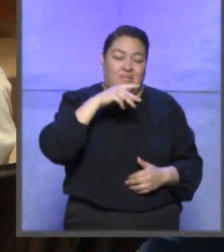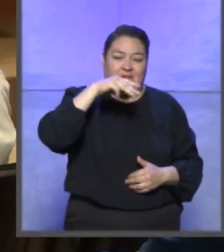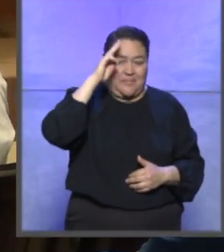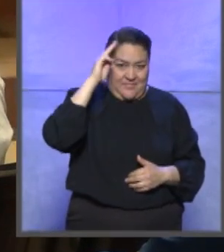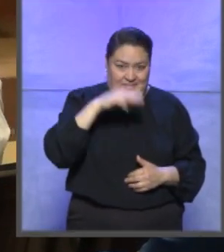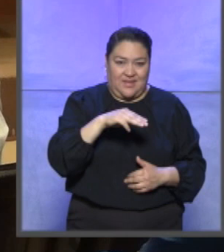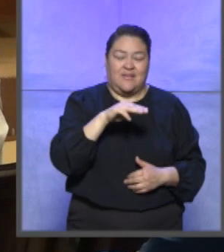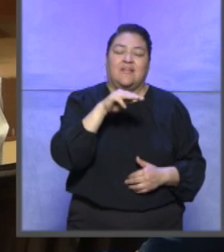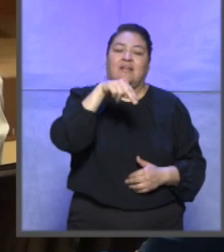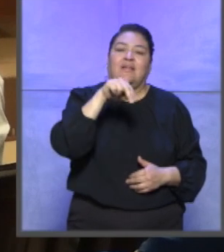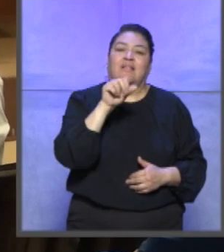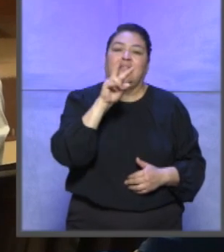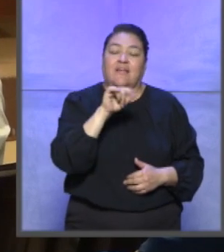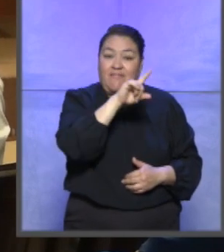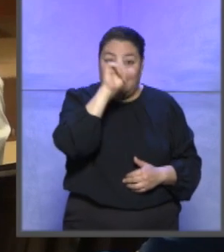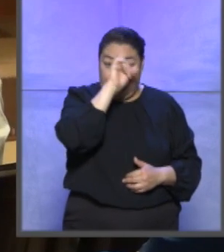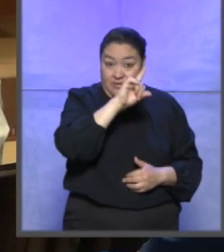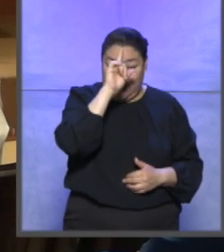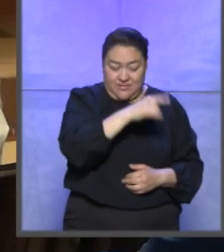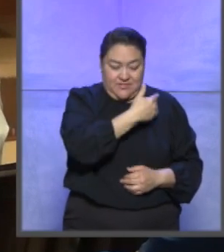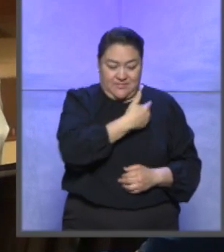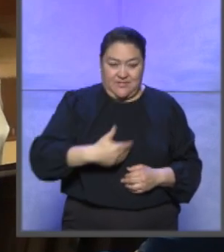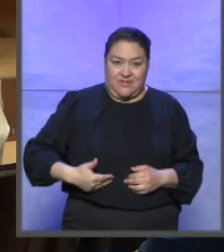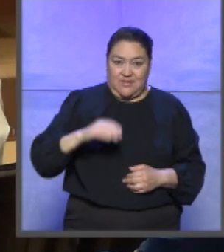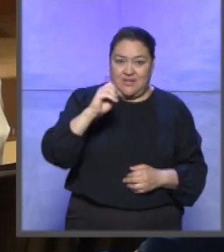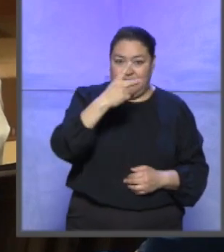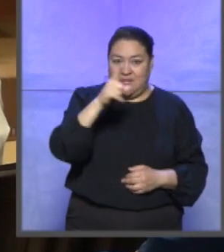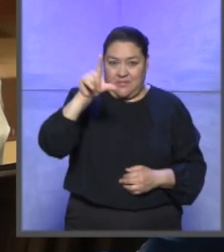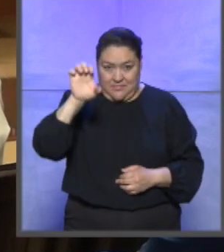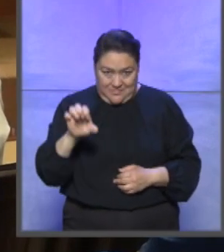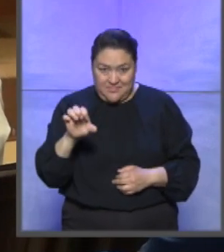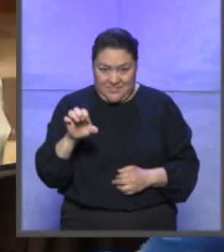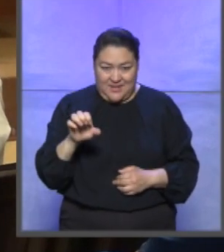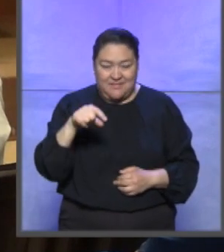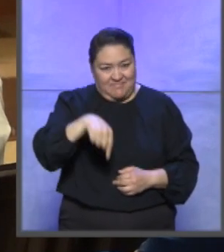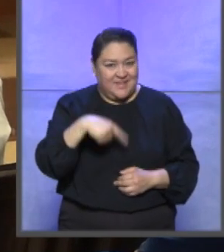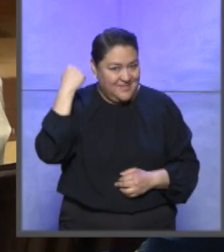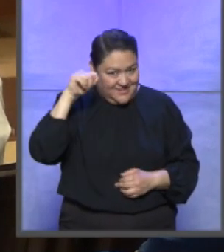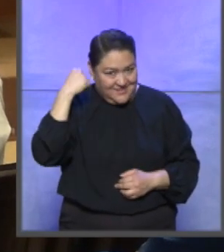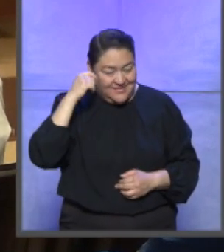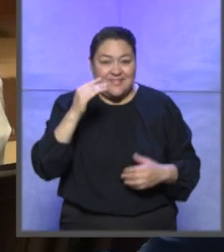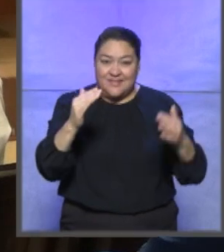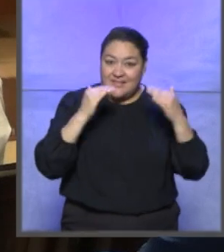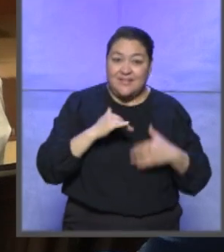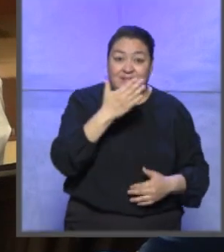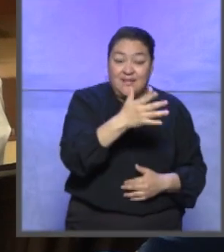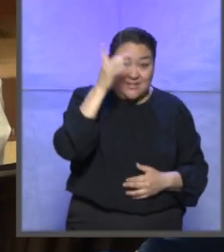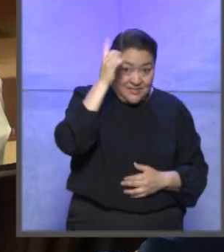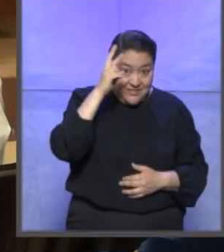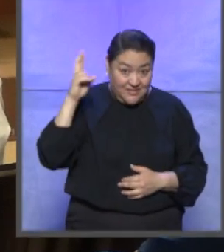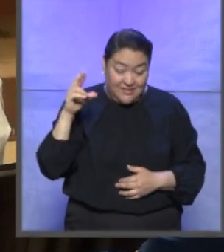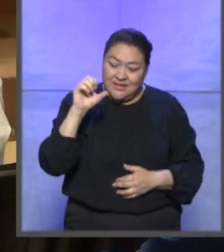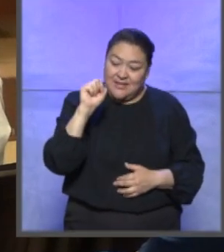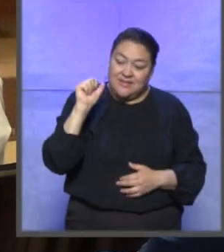maestra Elizabeth Nava Gutiérrez, consejera presidenta del Instituto Electoral y de Participación Ciudadana de Tabasco, al